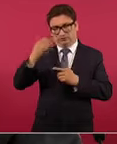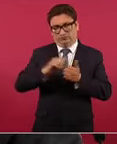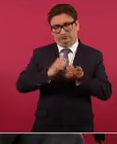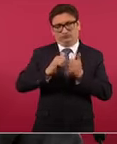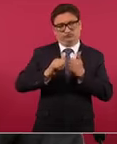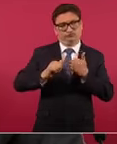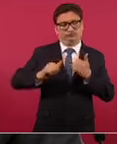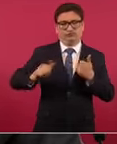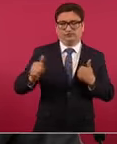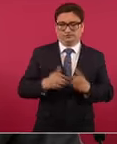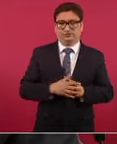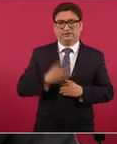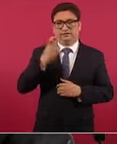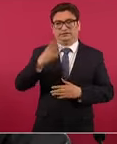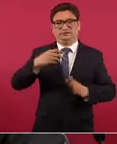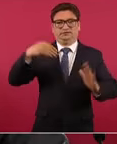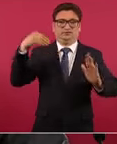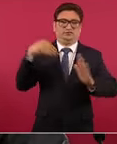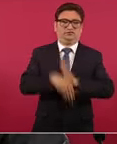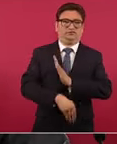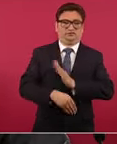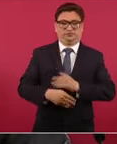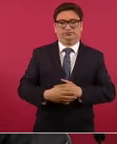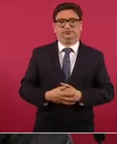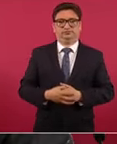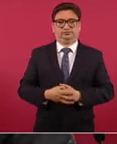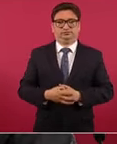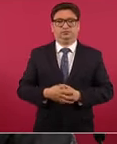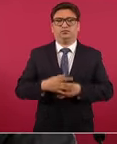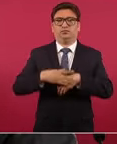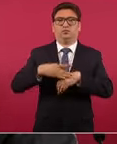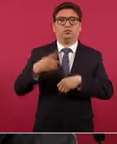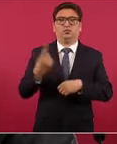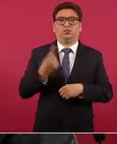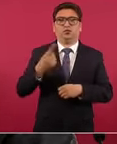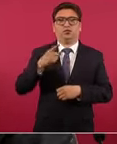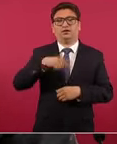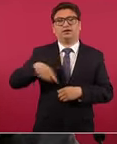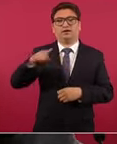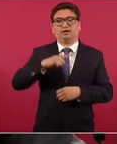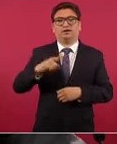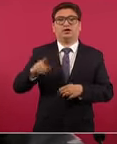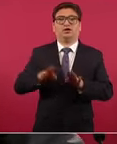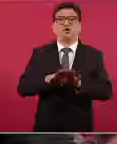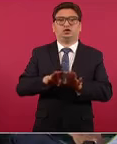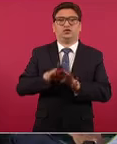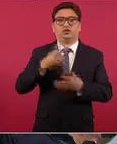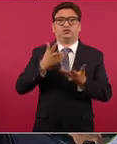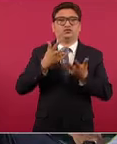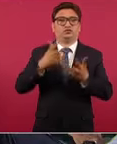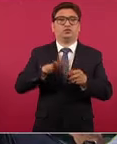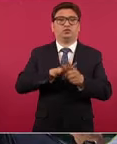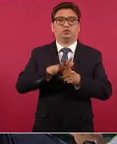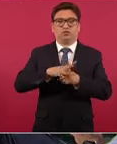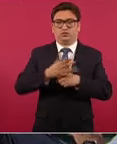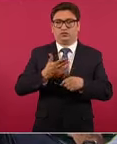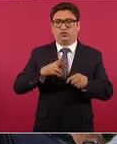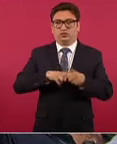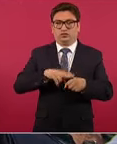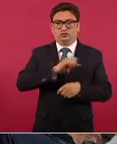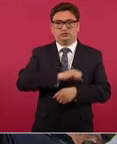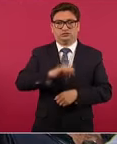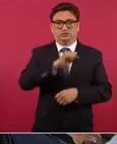su rotundo fracaso porque apostaron a privatizar la